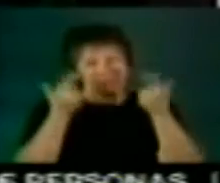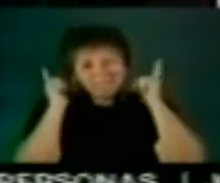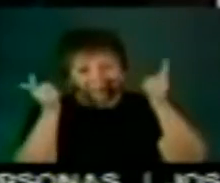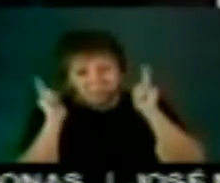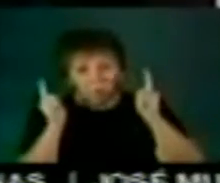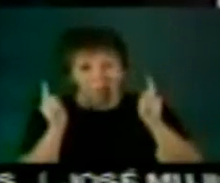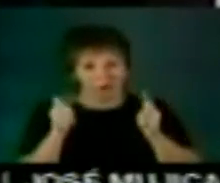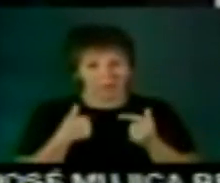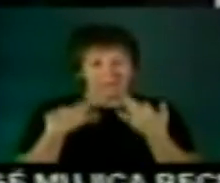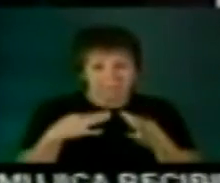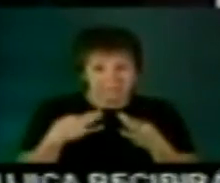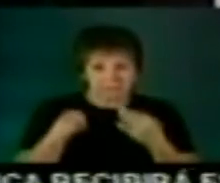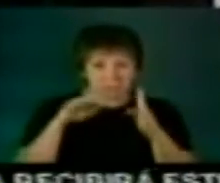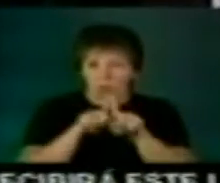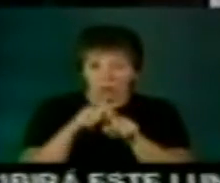o alambres de púa.